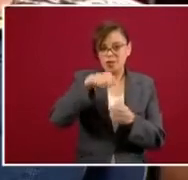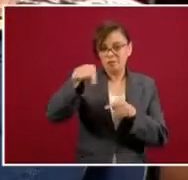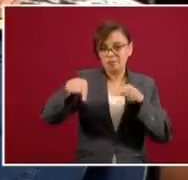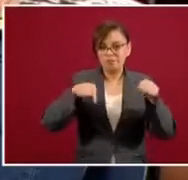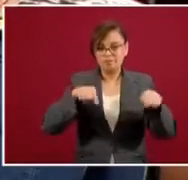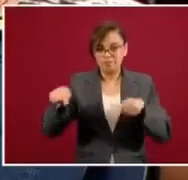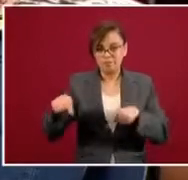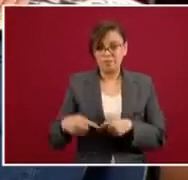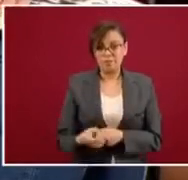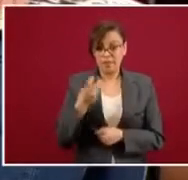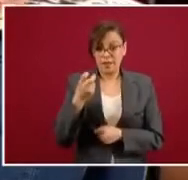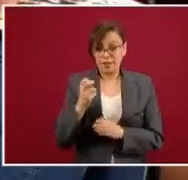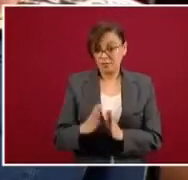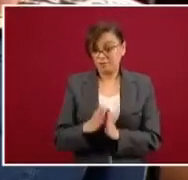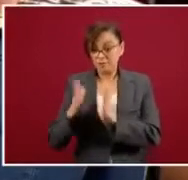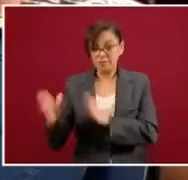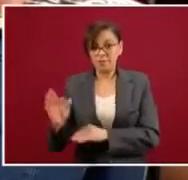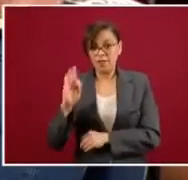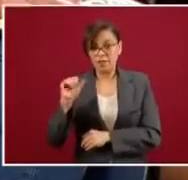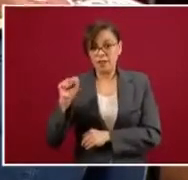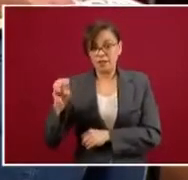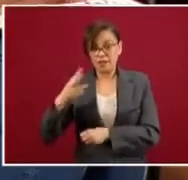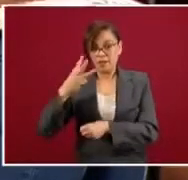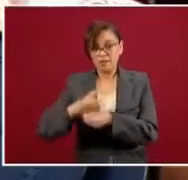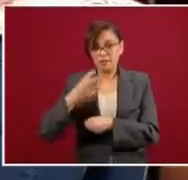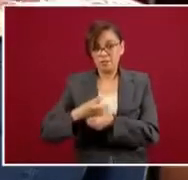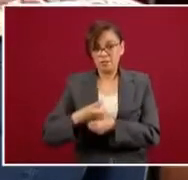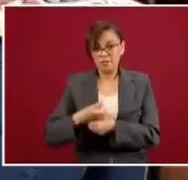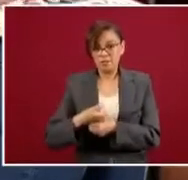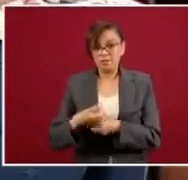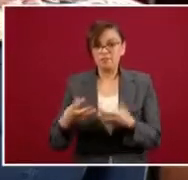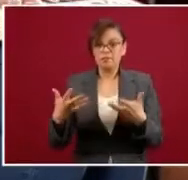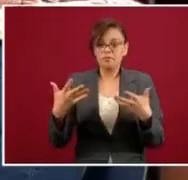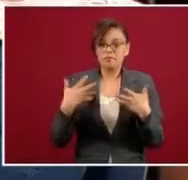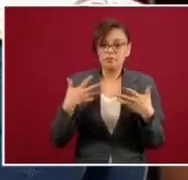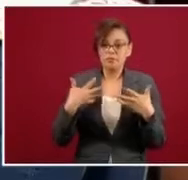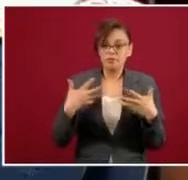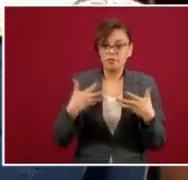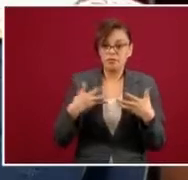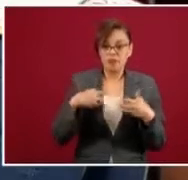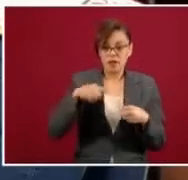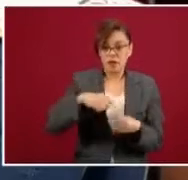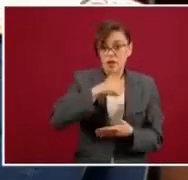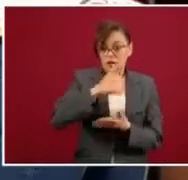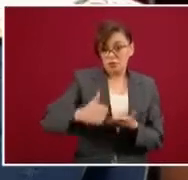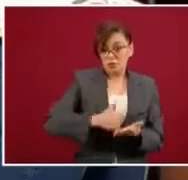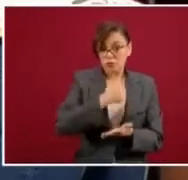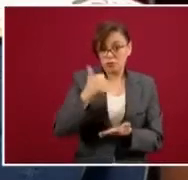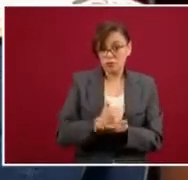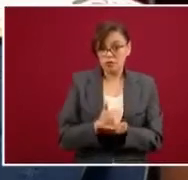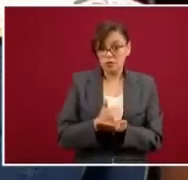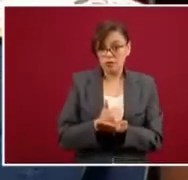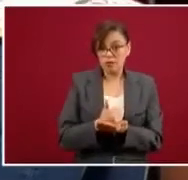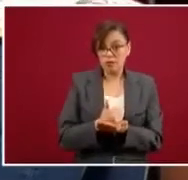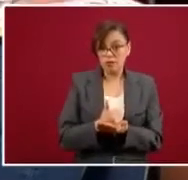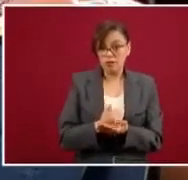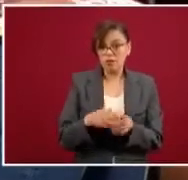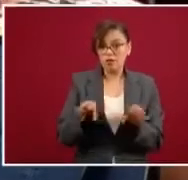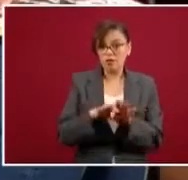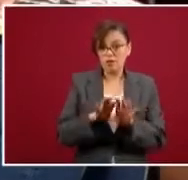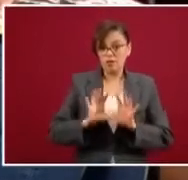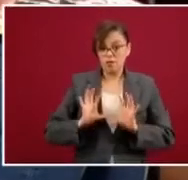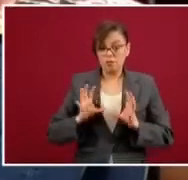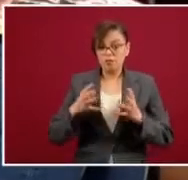3 se cercarían algunas zonas, digámoslo, de la ciudad por completo, esto para ir evitando